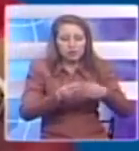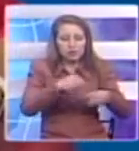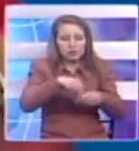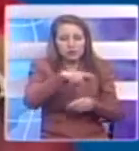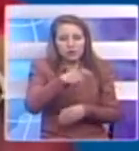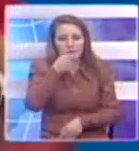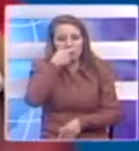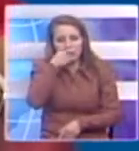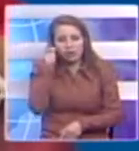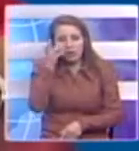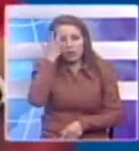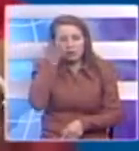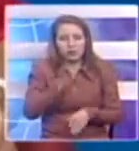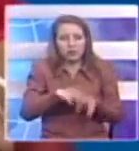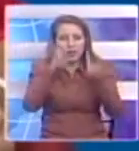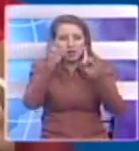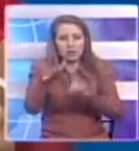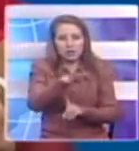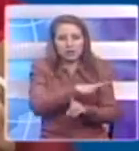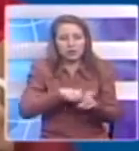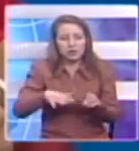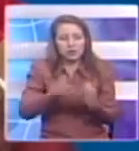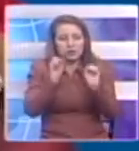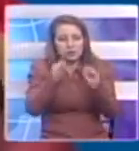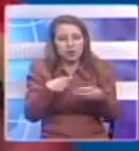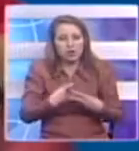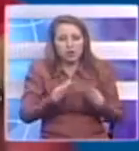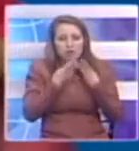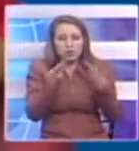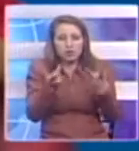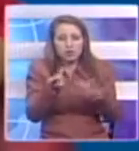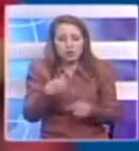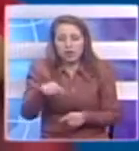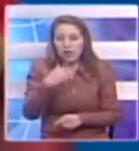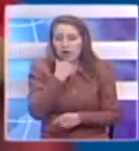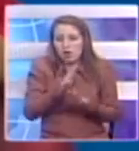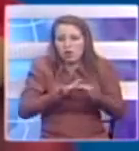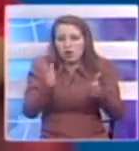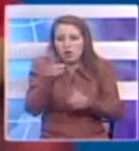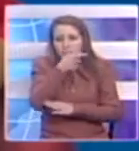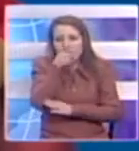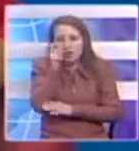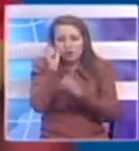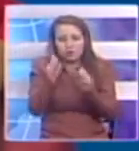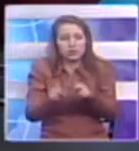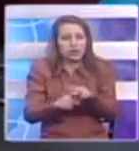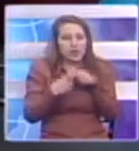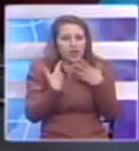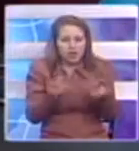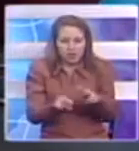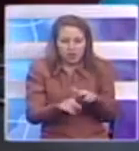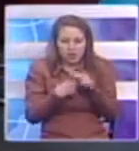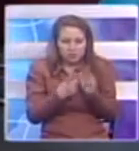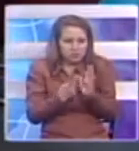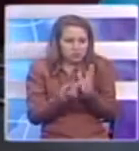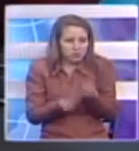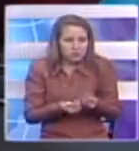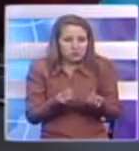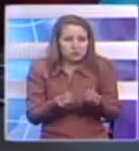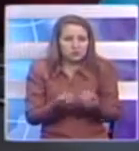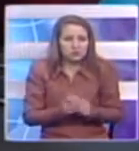porque los delitos ambientales son de acción pública. Entonces ya el fiscal, cualquier fiscal podía haber iniciado. Exactamente.